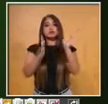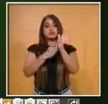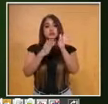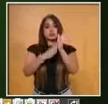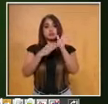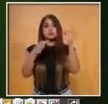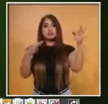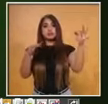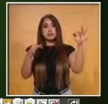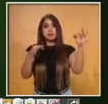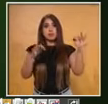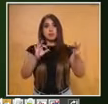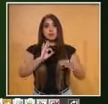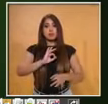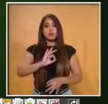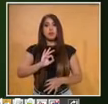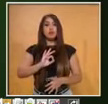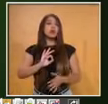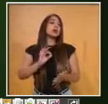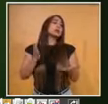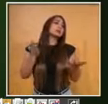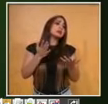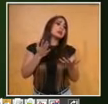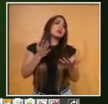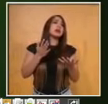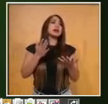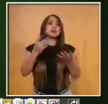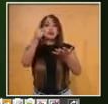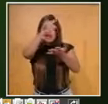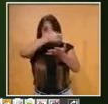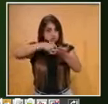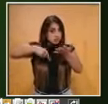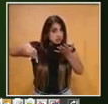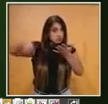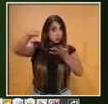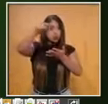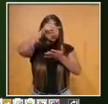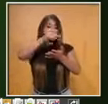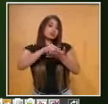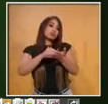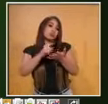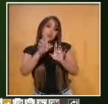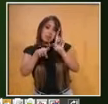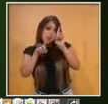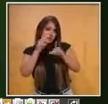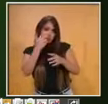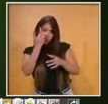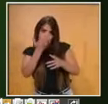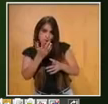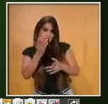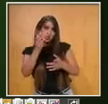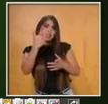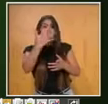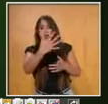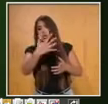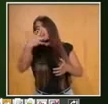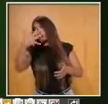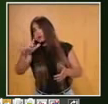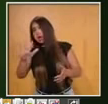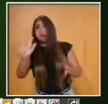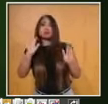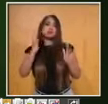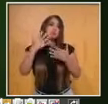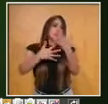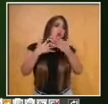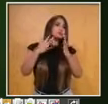el círculo que lo formes de 7, 10, 15 centímetros de diámetro. Ya depende si el espiral quieres que esté muy grande o